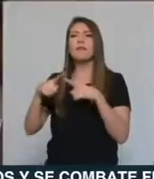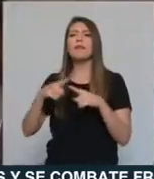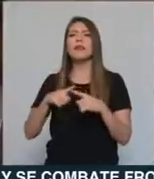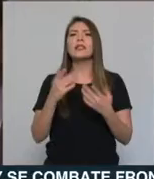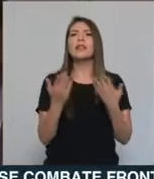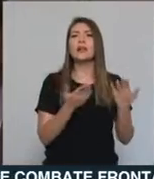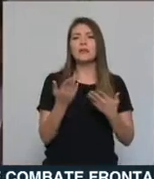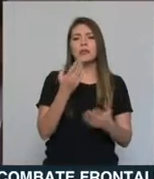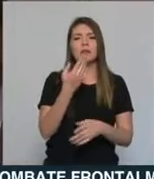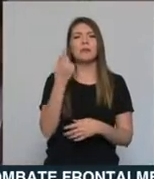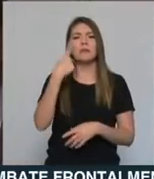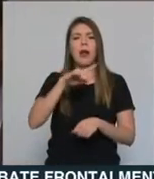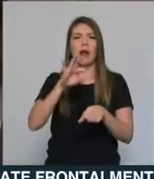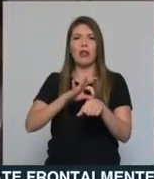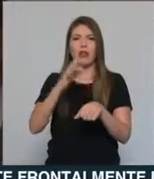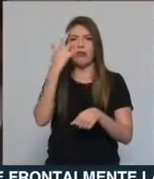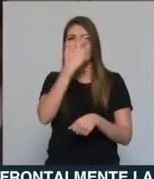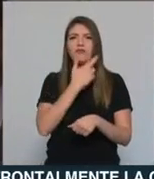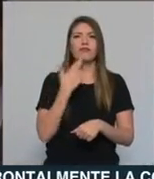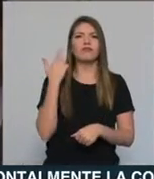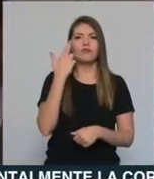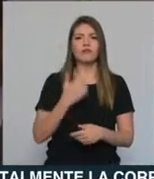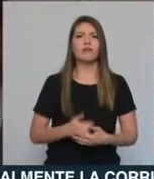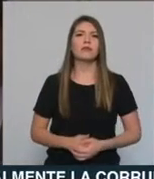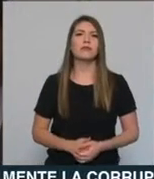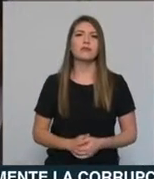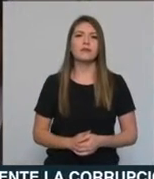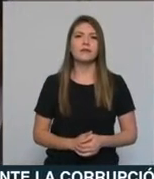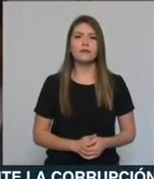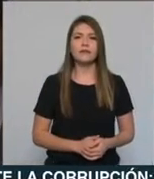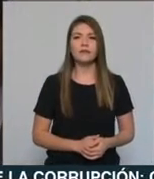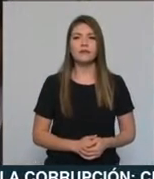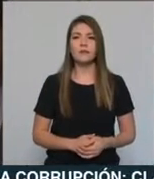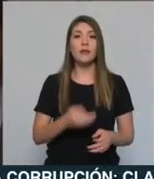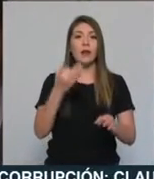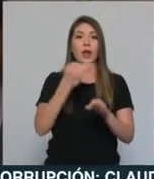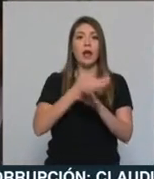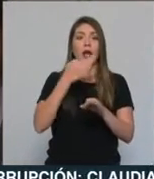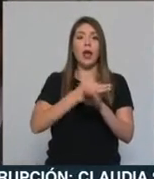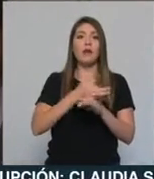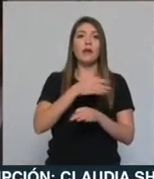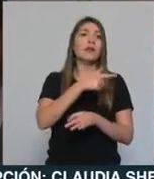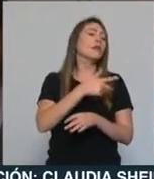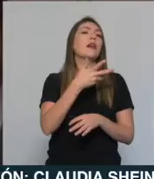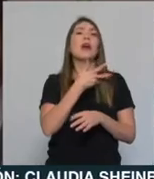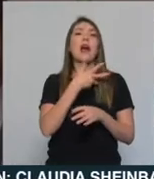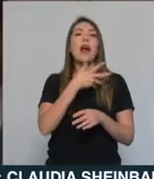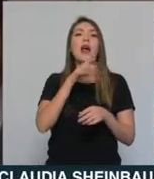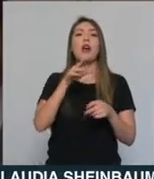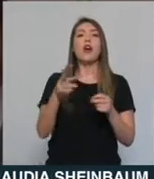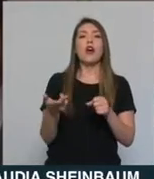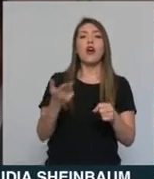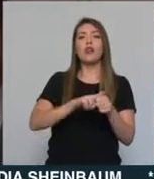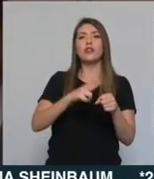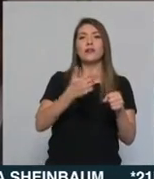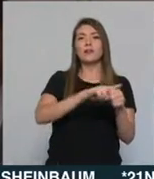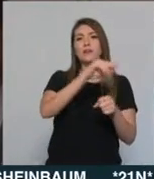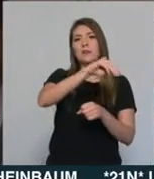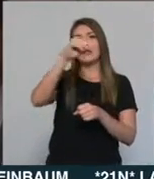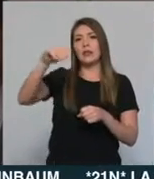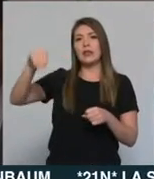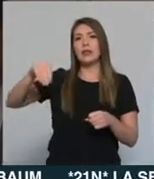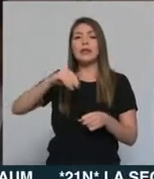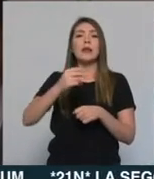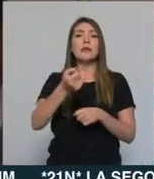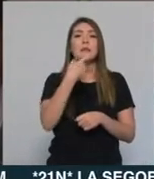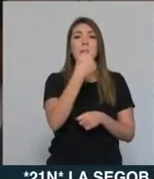médicos. En este momento, el abasto de medicamentos en hospitales aumentó del